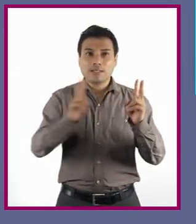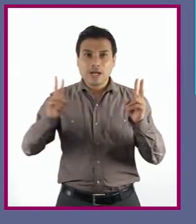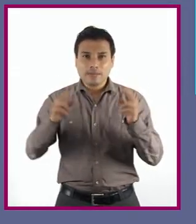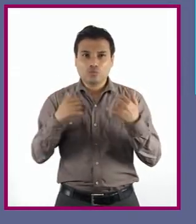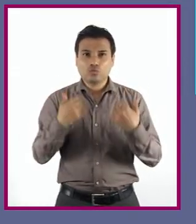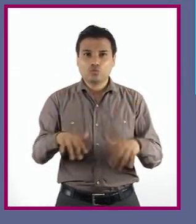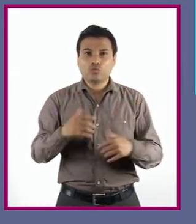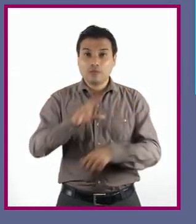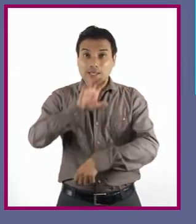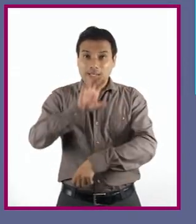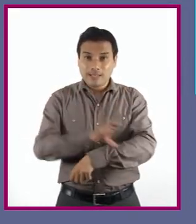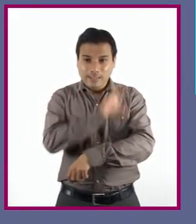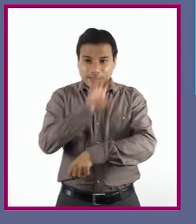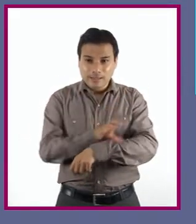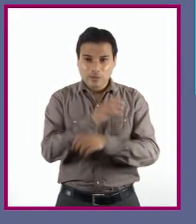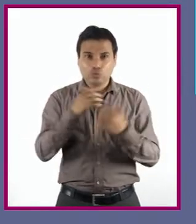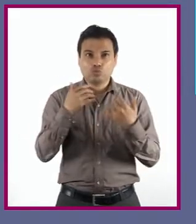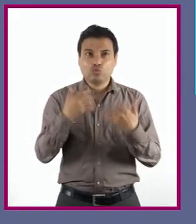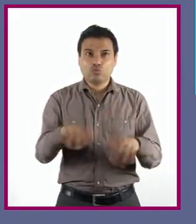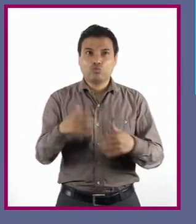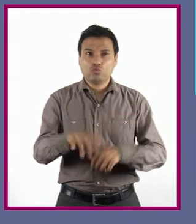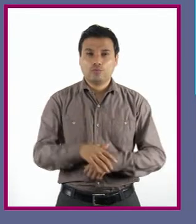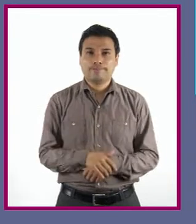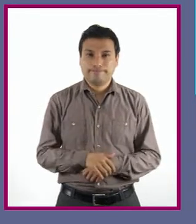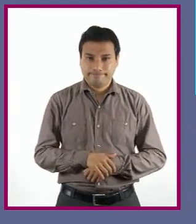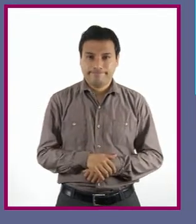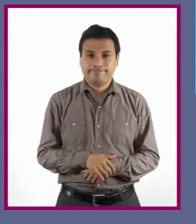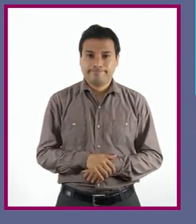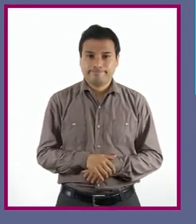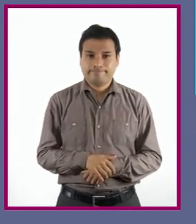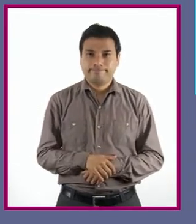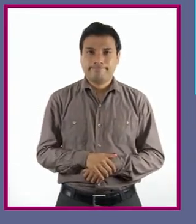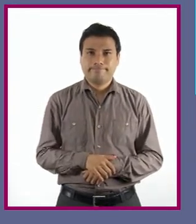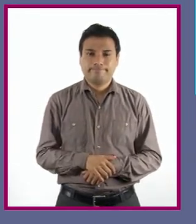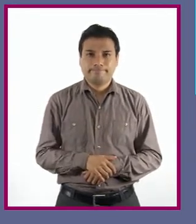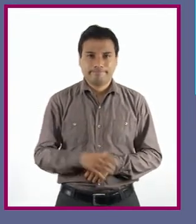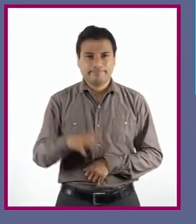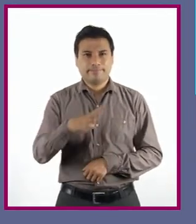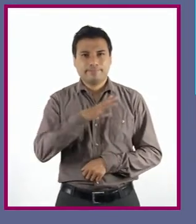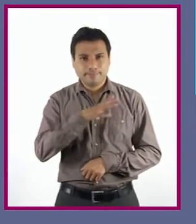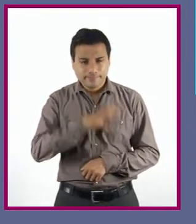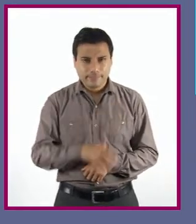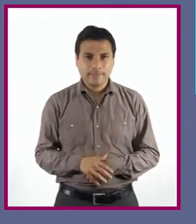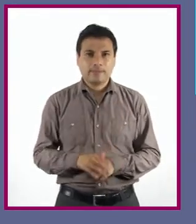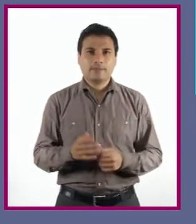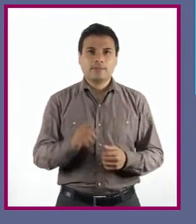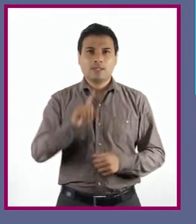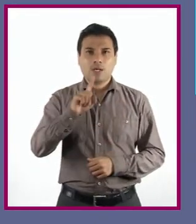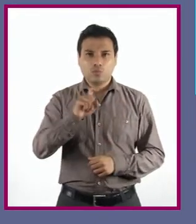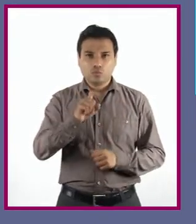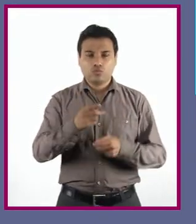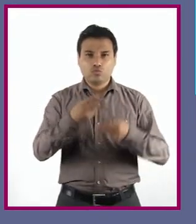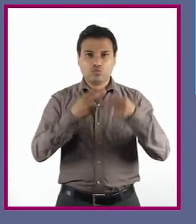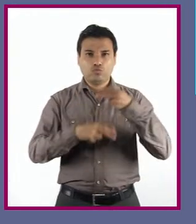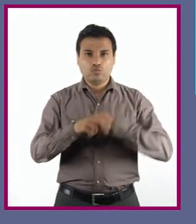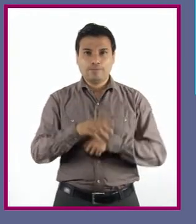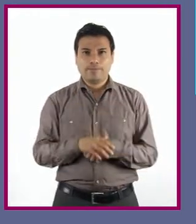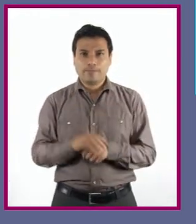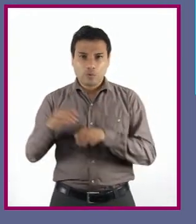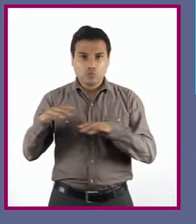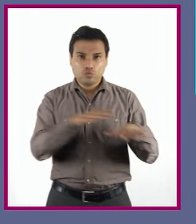de torres y postes, miles de transformadores, hidroeléctricas, termoeléctricas, eólicas, en